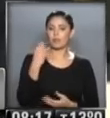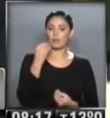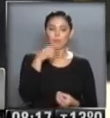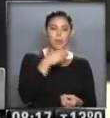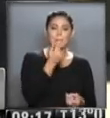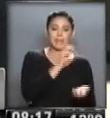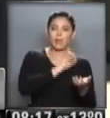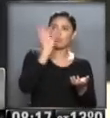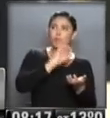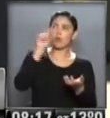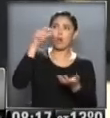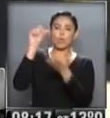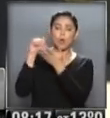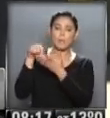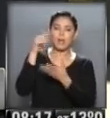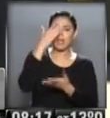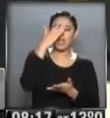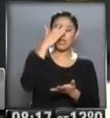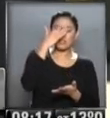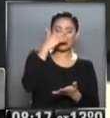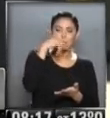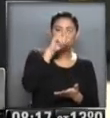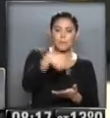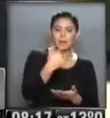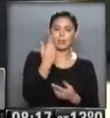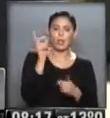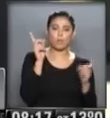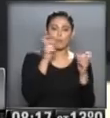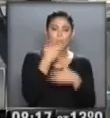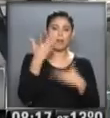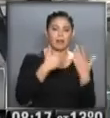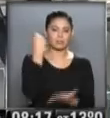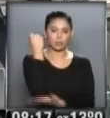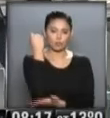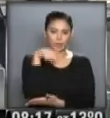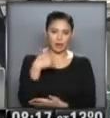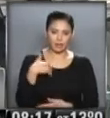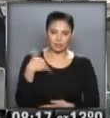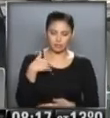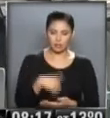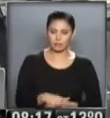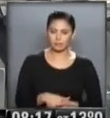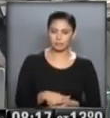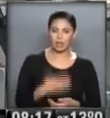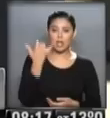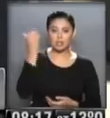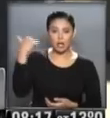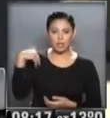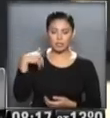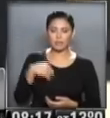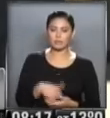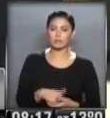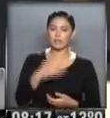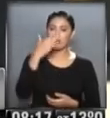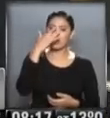después provocan algún tipo de desequilibrio en los gobiernos Y esto es historia repetida en en Argentina y son los